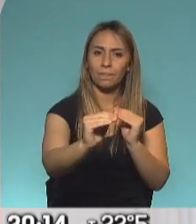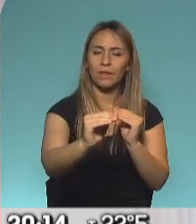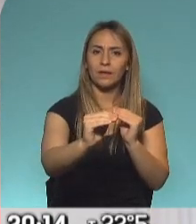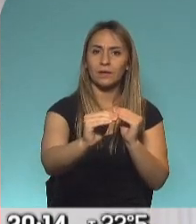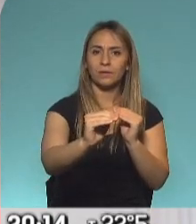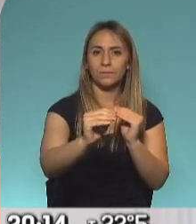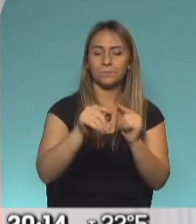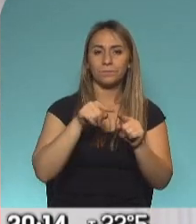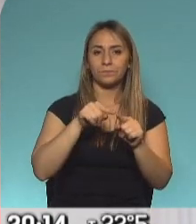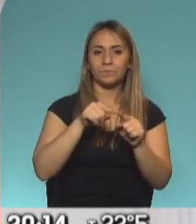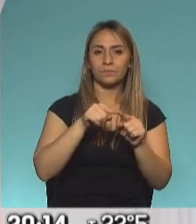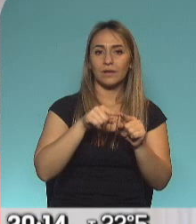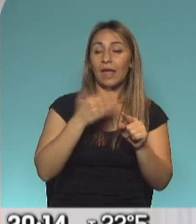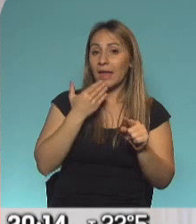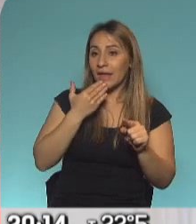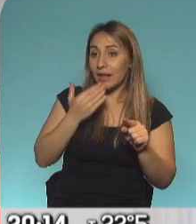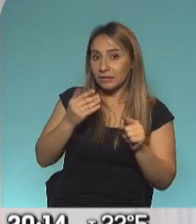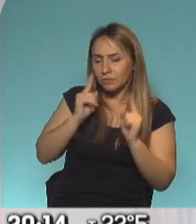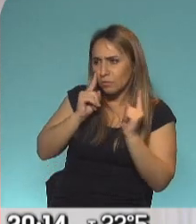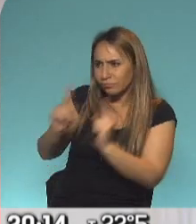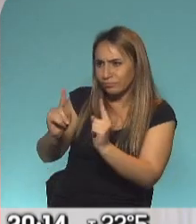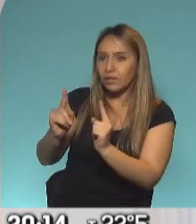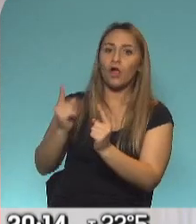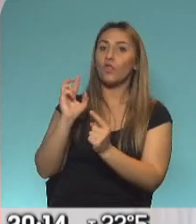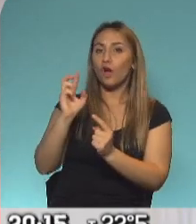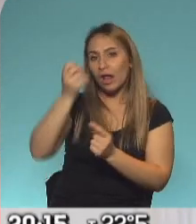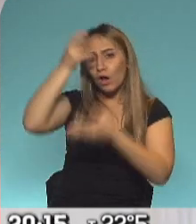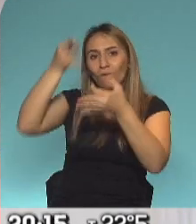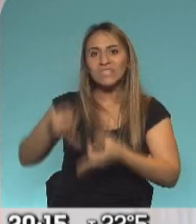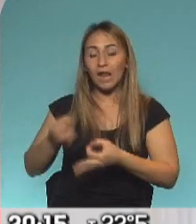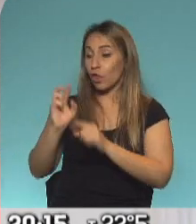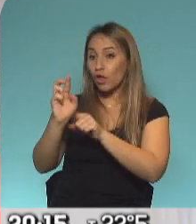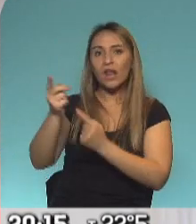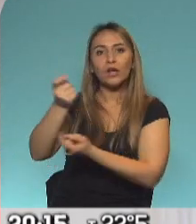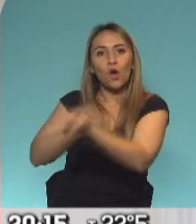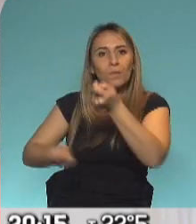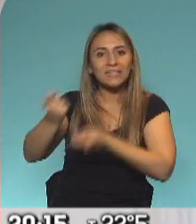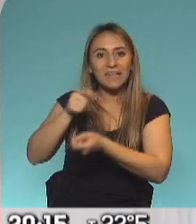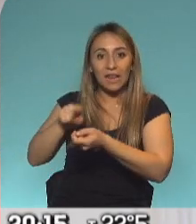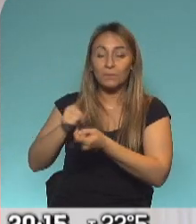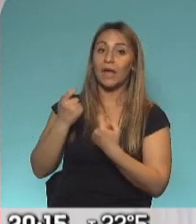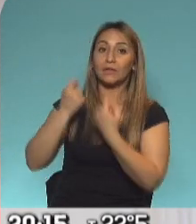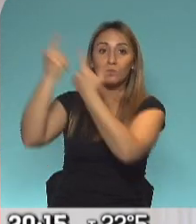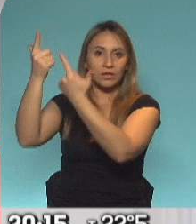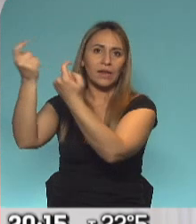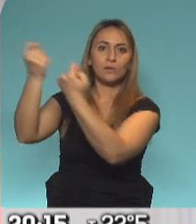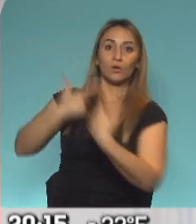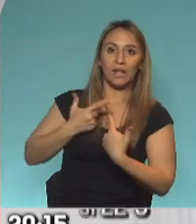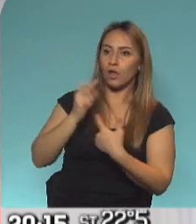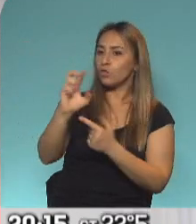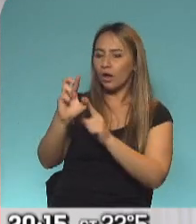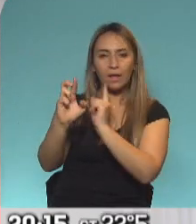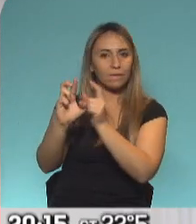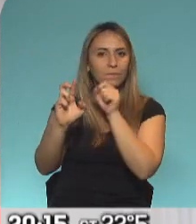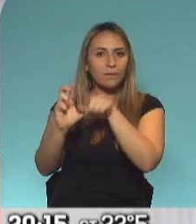a partir de la referencia en el dólar oficial, de la referencia en el dólar comercial, de importaciones y de exportaciones. Eso es así,